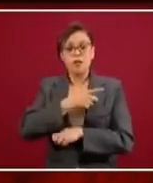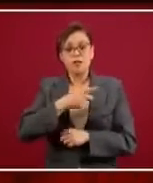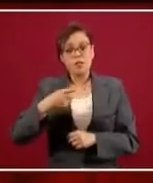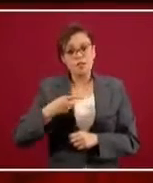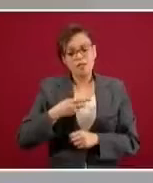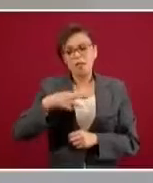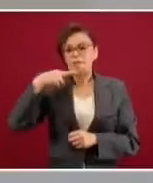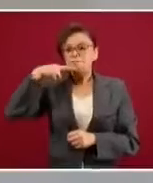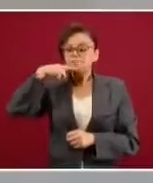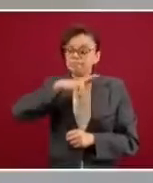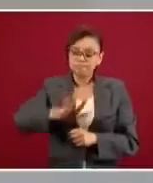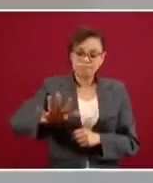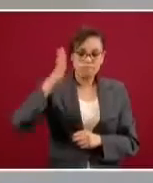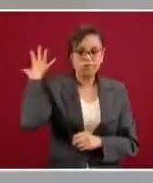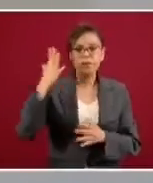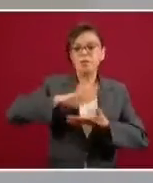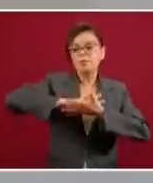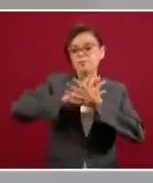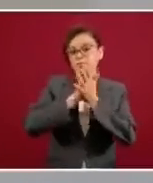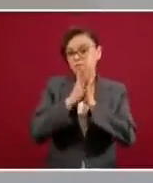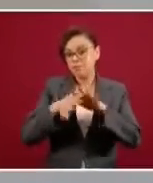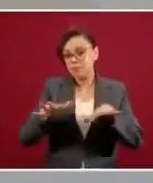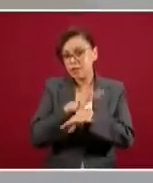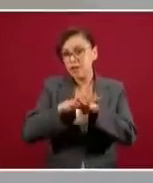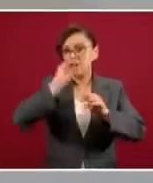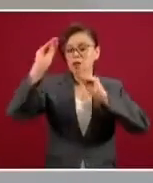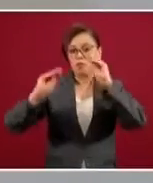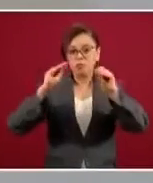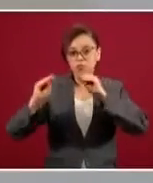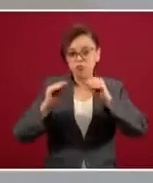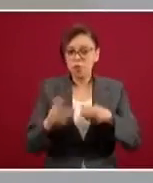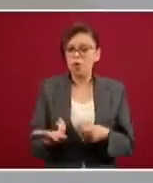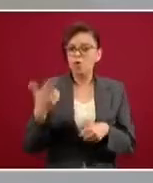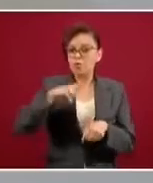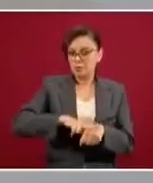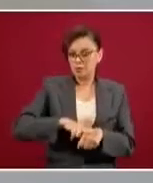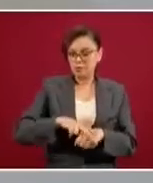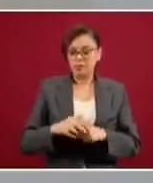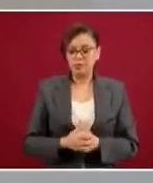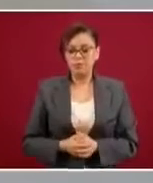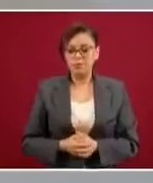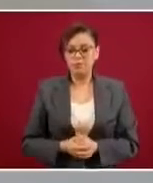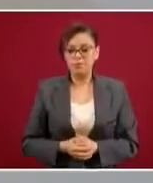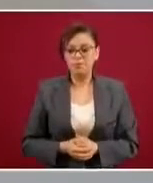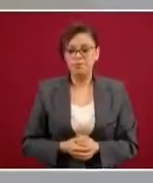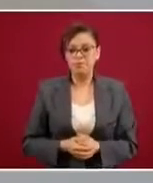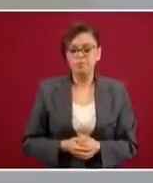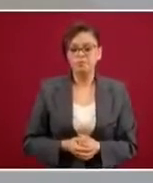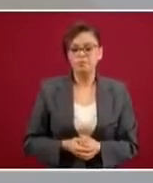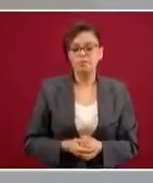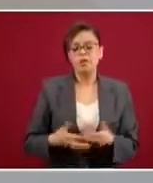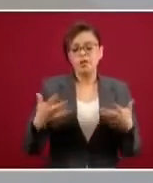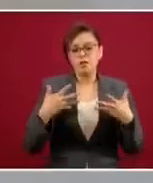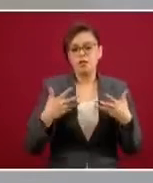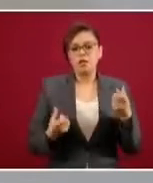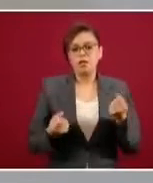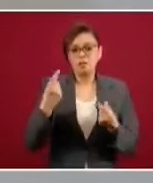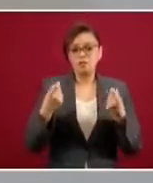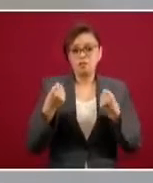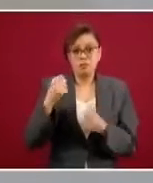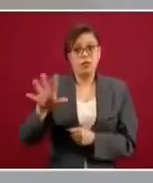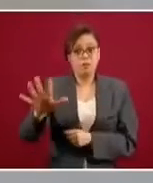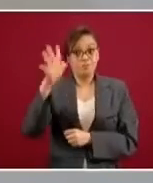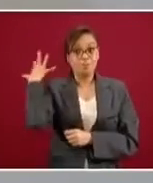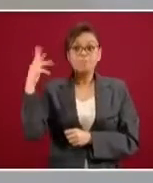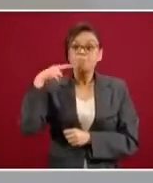la reconversión de sus hospitales. Entonces, ha habido avances en distinta velocidad. Algunos estados están